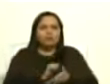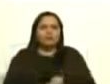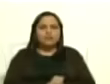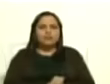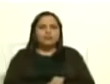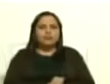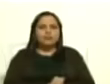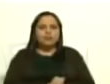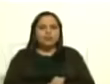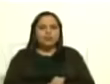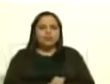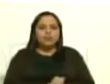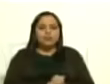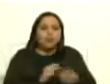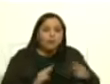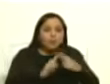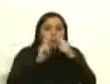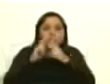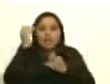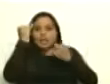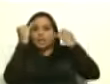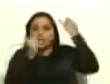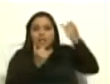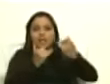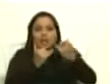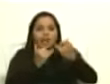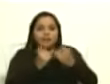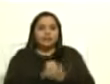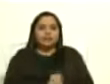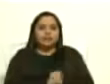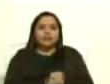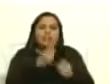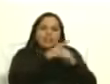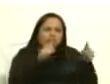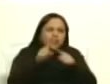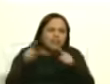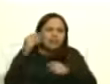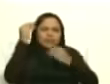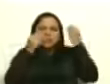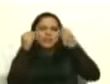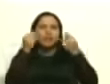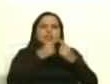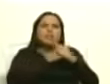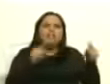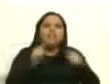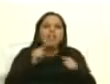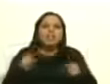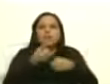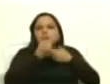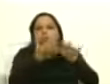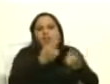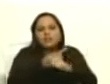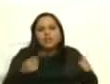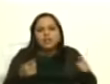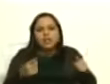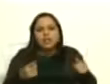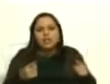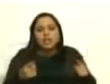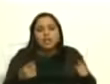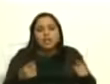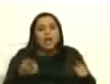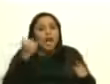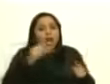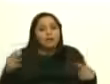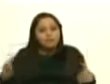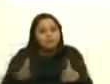las distintas tendencias, visiones, pluralidades opináticas, confluye en una sola vía, que es recuperar